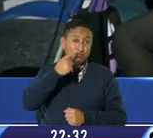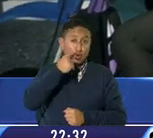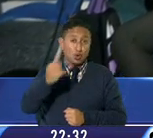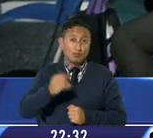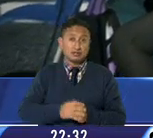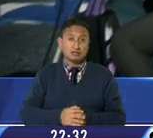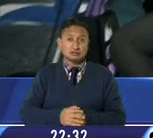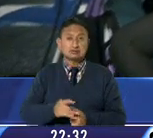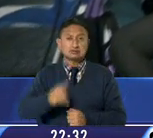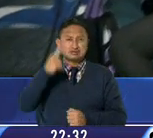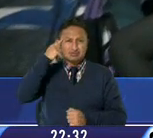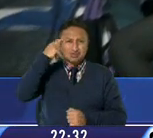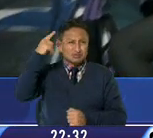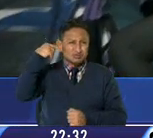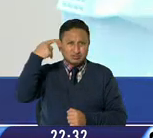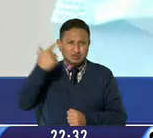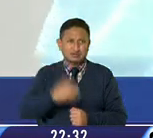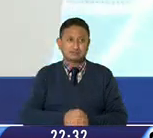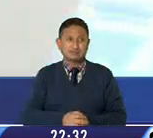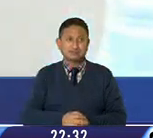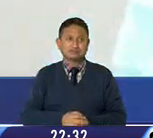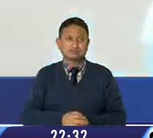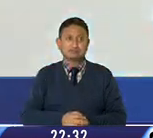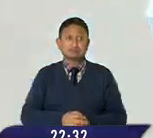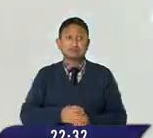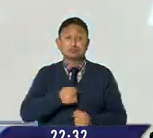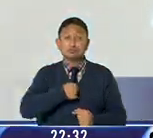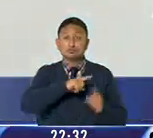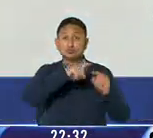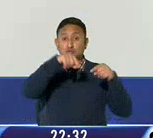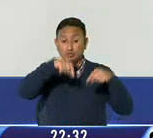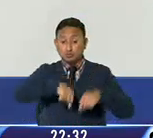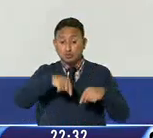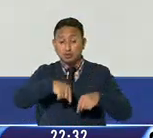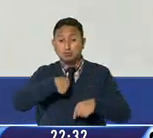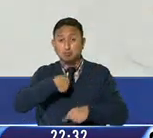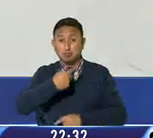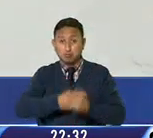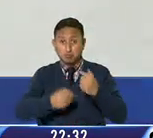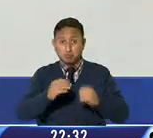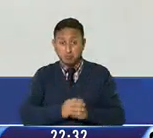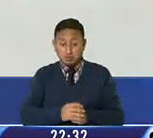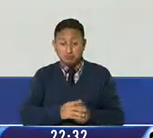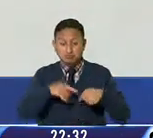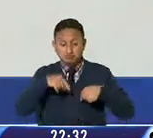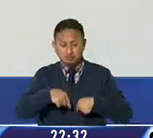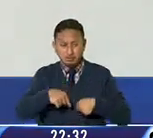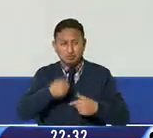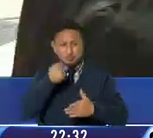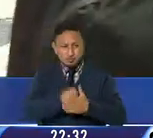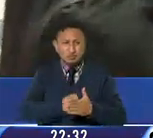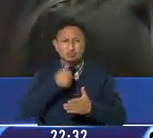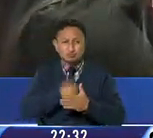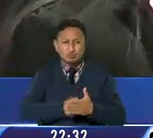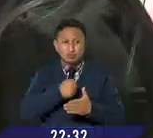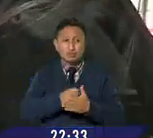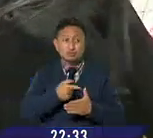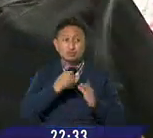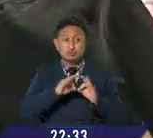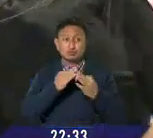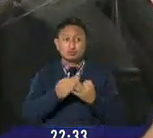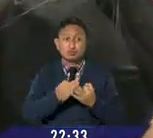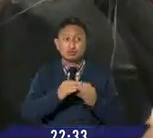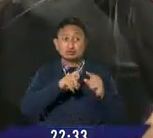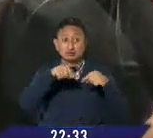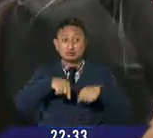sufría problemas mentales. Y estoy aquí en el pie del cañón con mi hijo porque lo voy a estar hasta el final, le dije. Su familia hoy se encuentra en